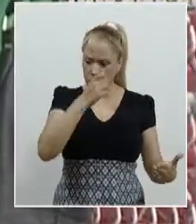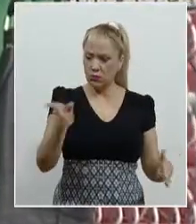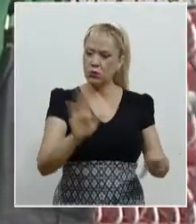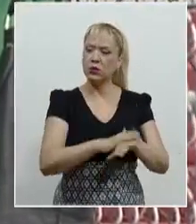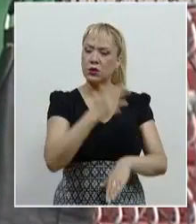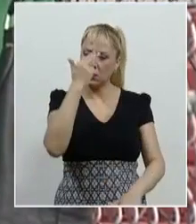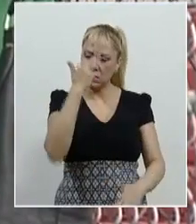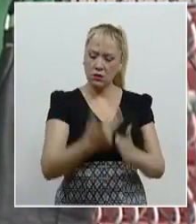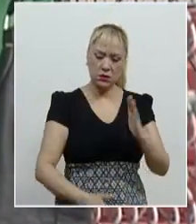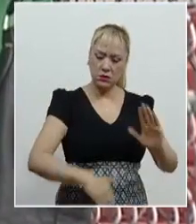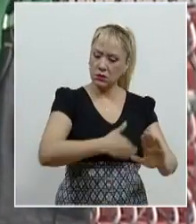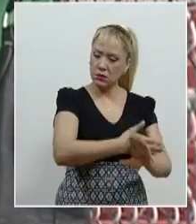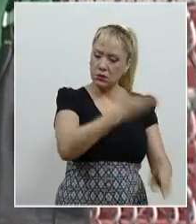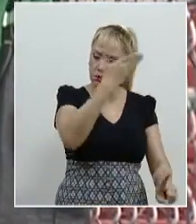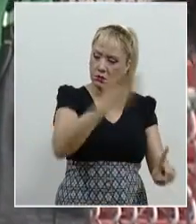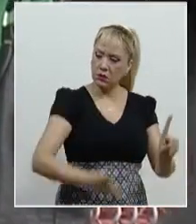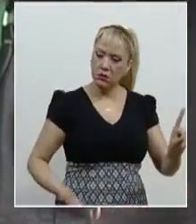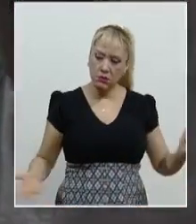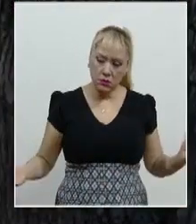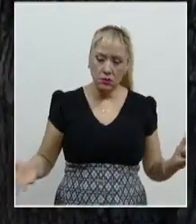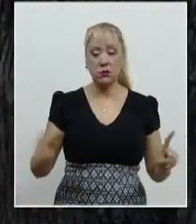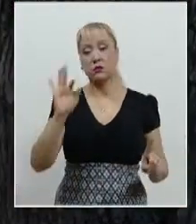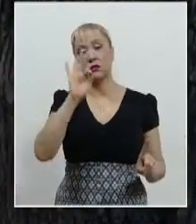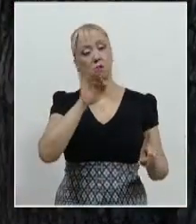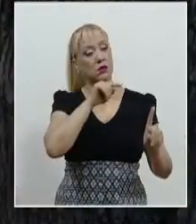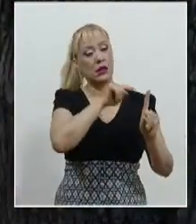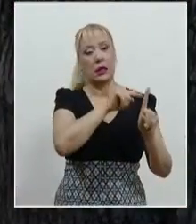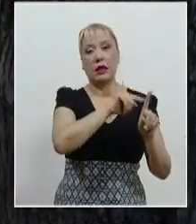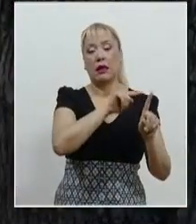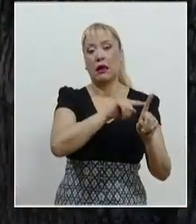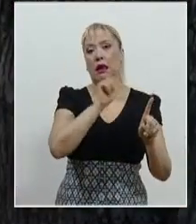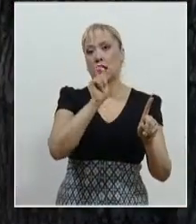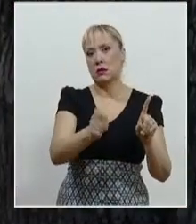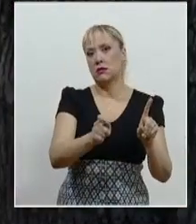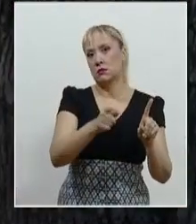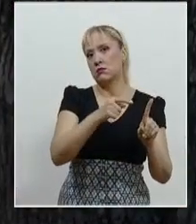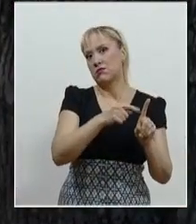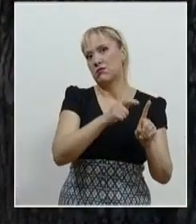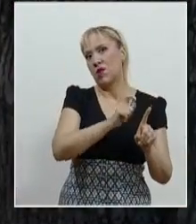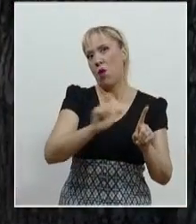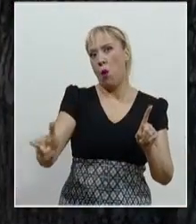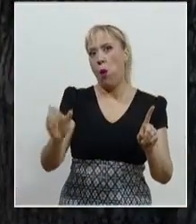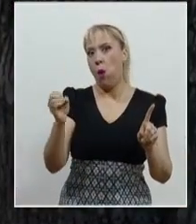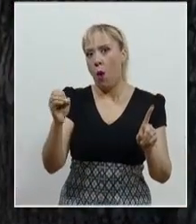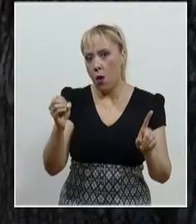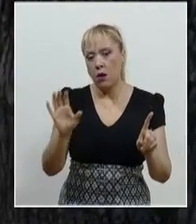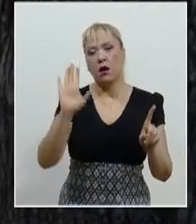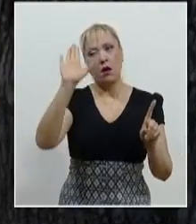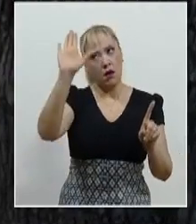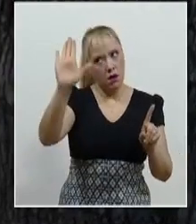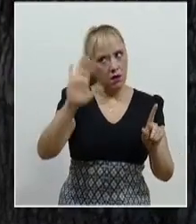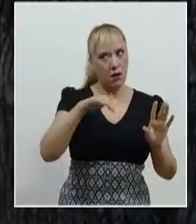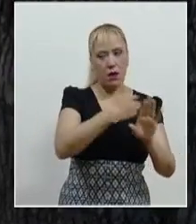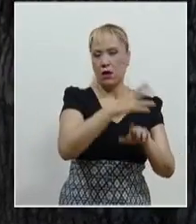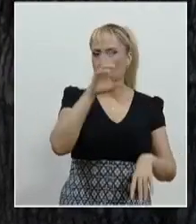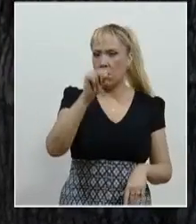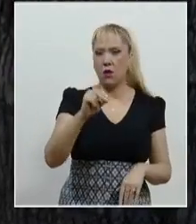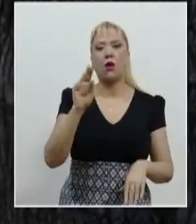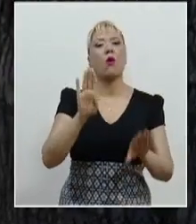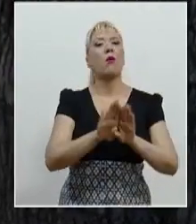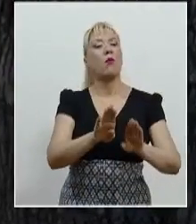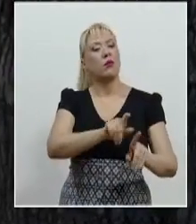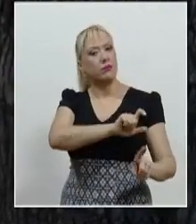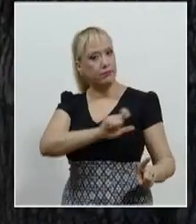de la persona inculpada y de quienes tienen derecho a recibir los alimentos. Además, consideró que fue incorrecto negar